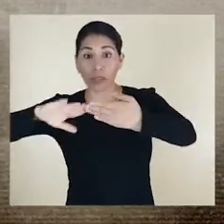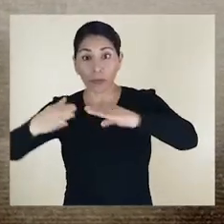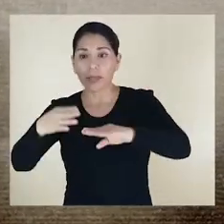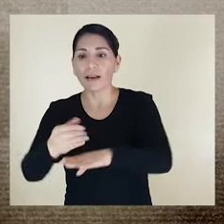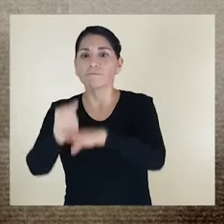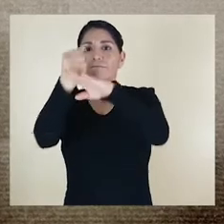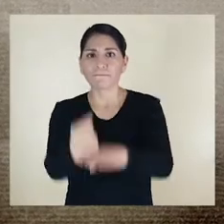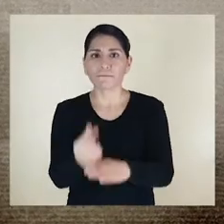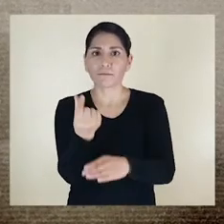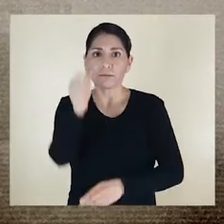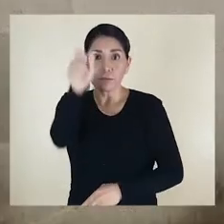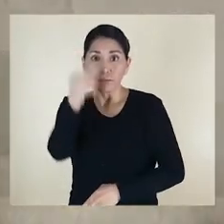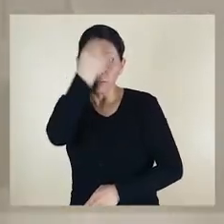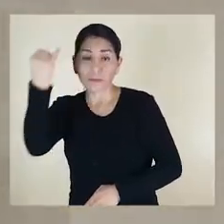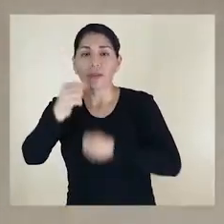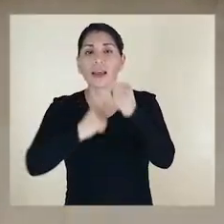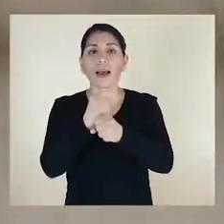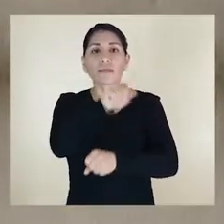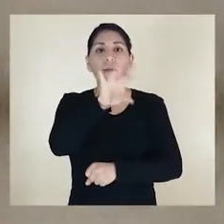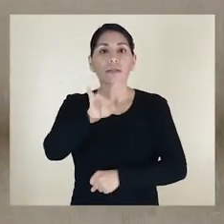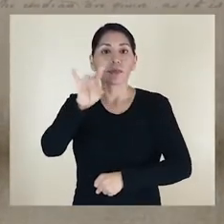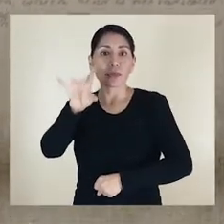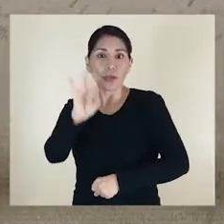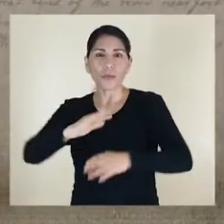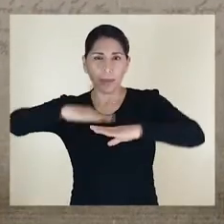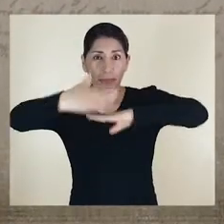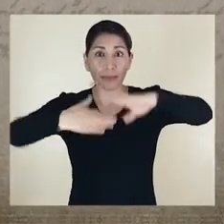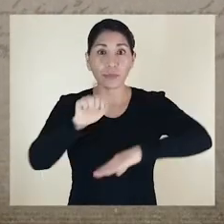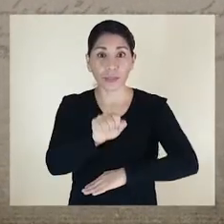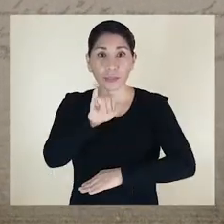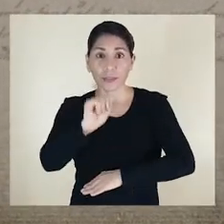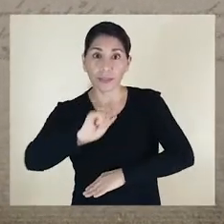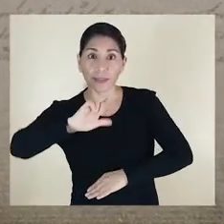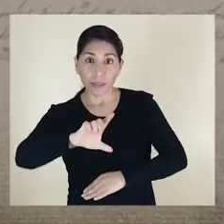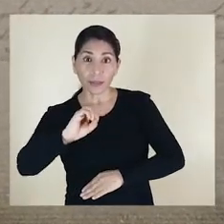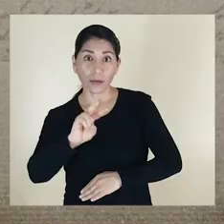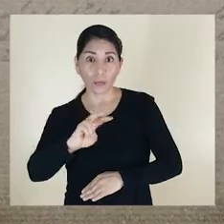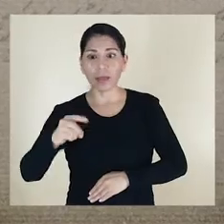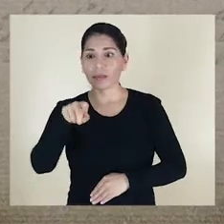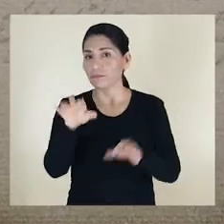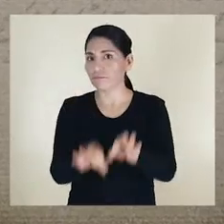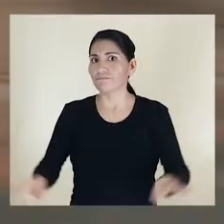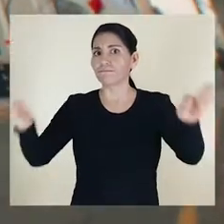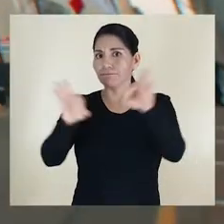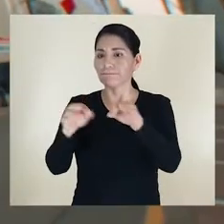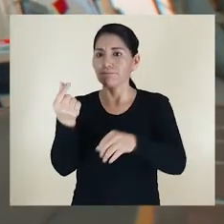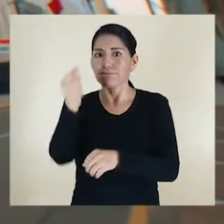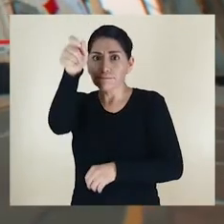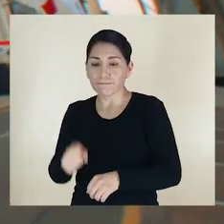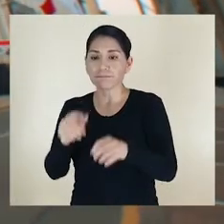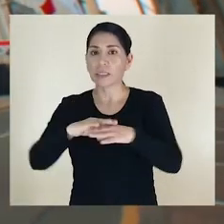Italiano en 1889. Para la década del 20 del siglo XX, el banco era un importante agente en la economía del país